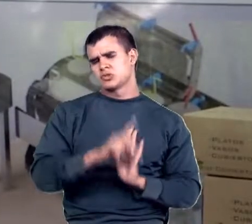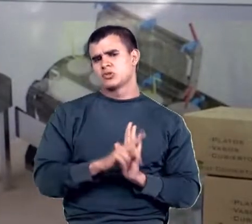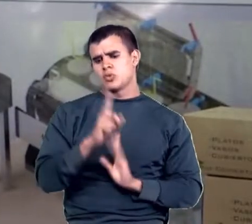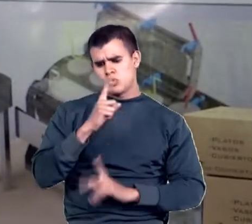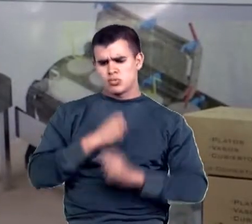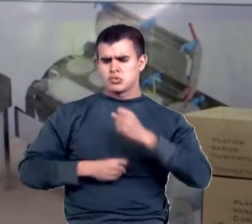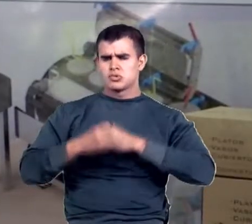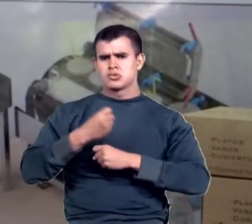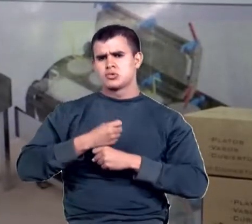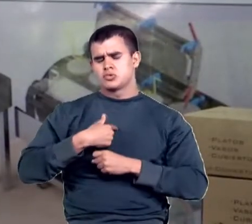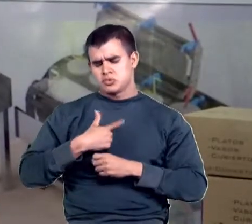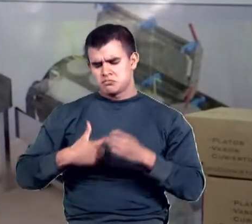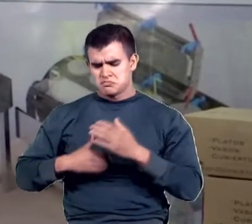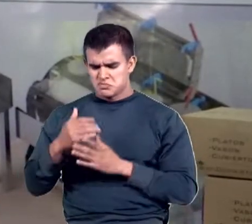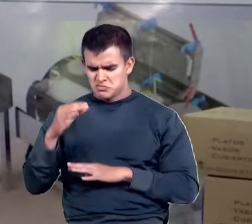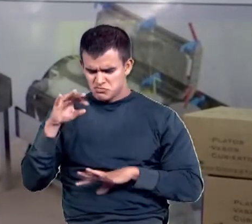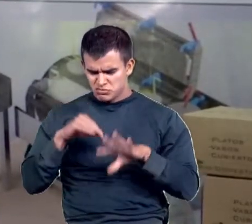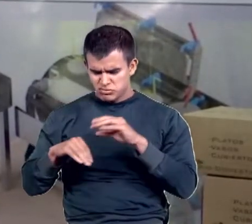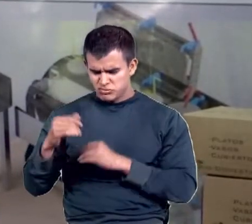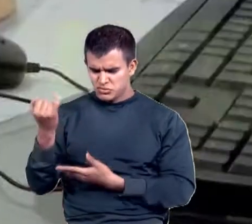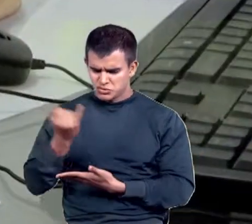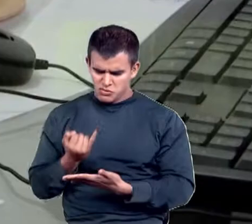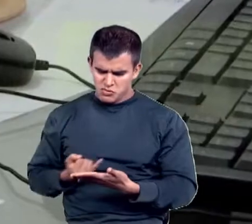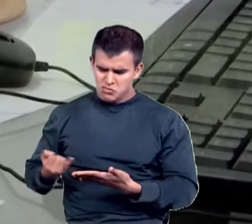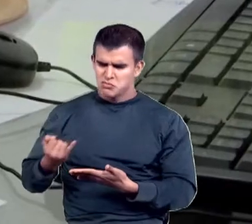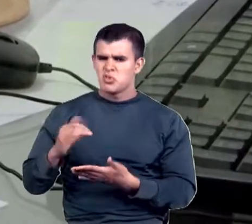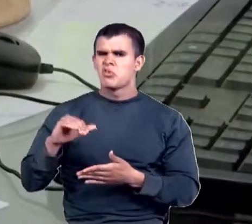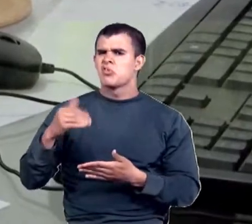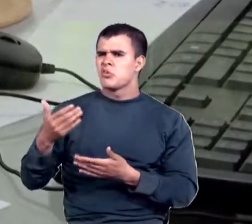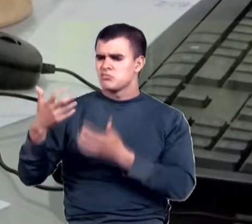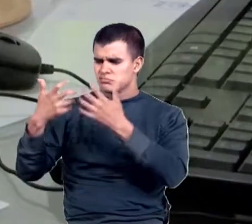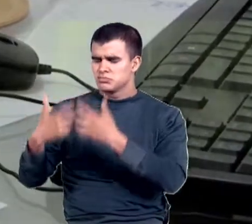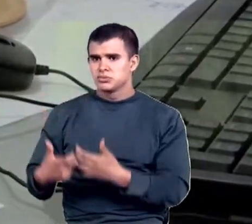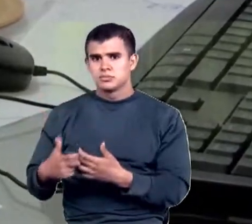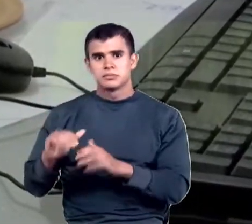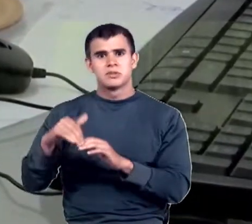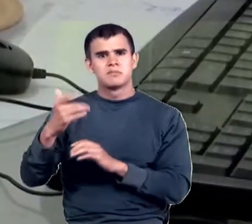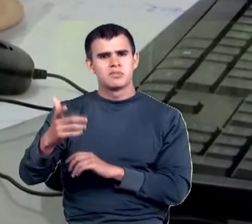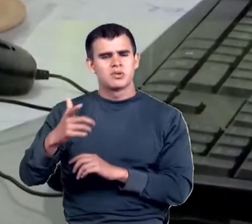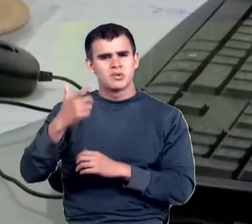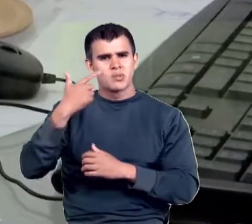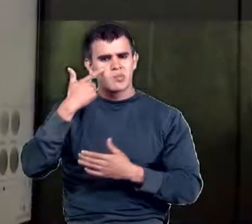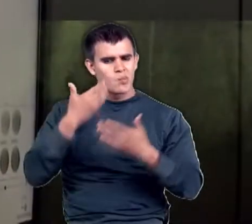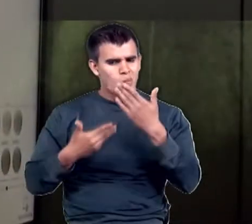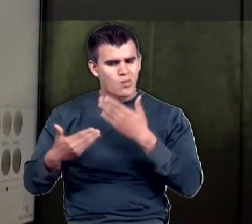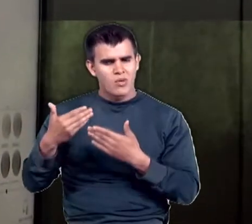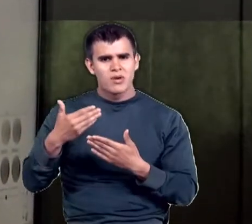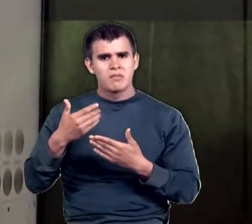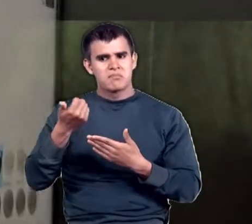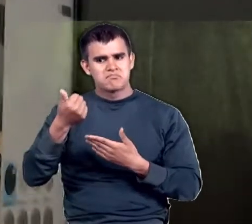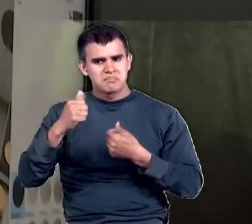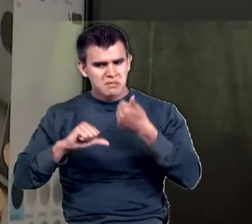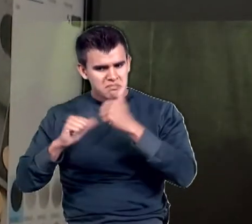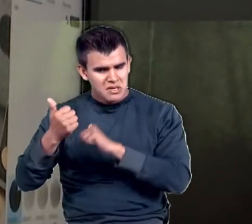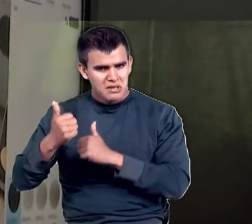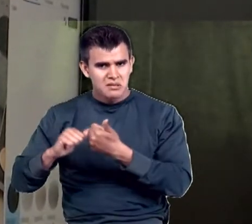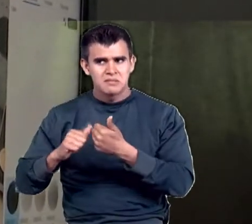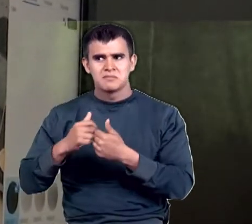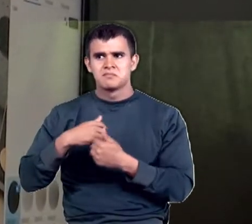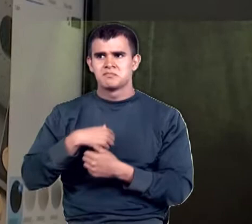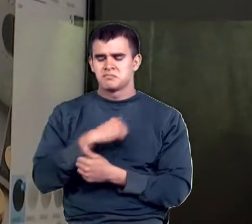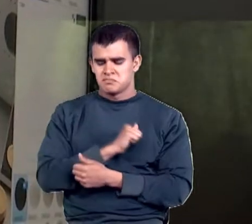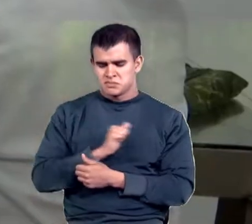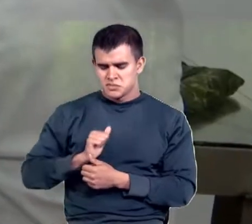desde el lápiz a empezar a dibujar cómo podría ser la máquina. Luego empezaron las pruebas, el ensayo, prueba-error, a ir corrigiendo